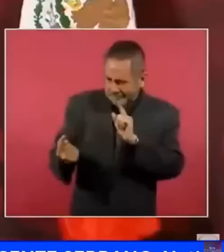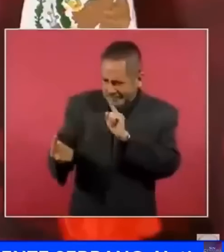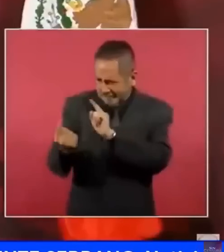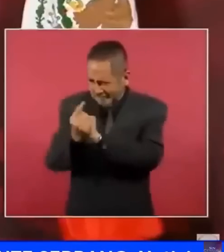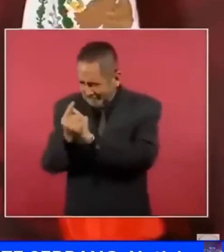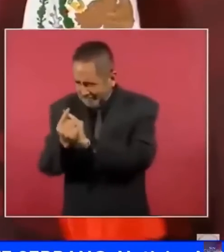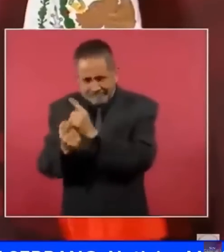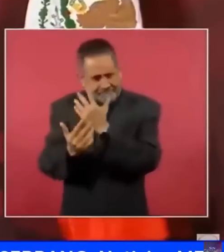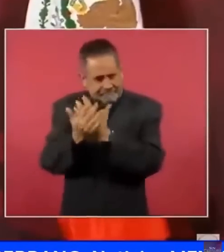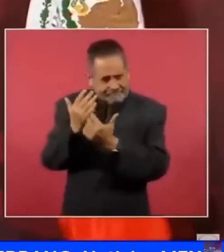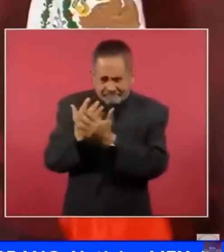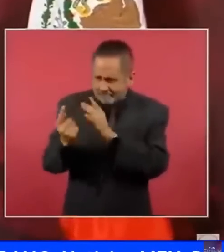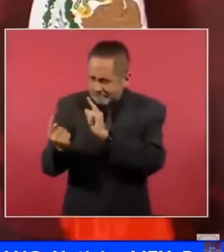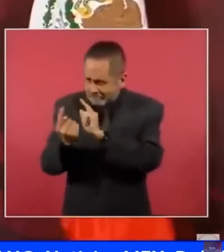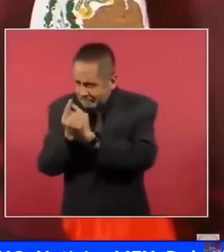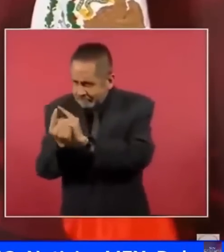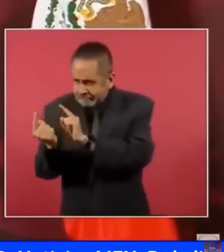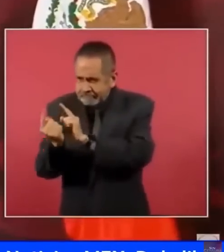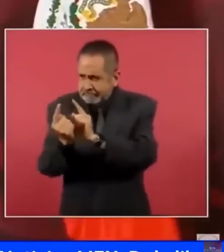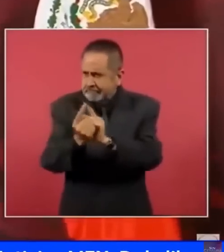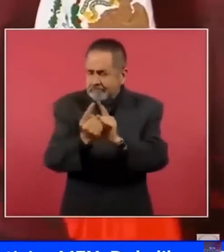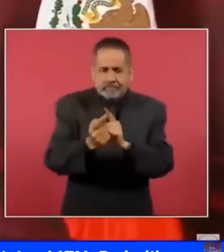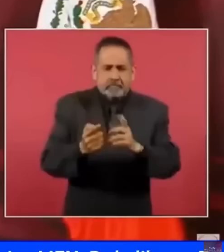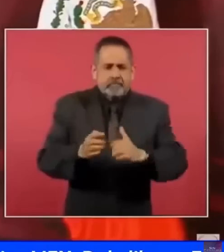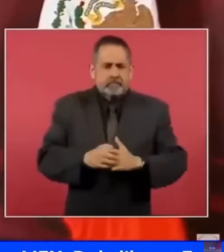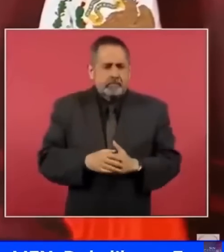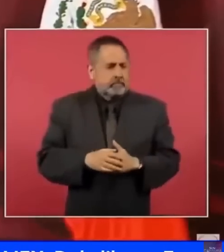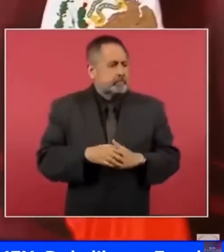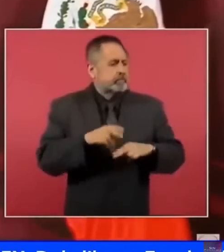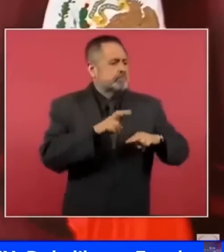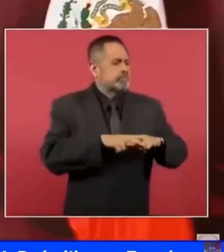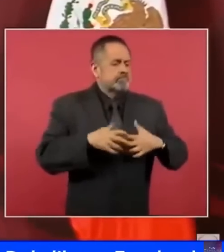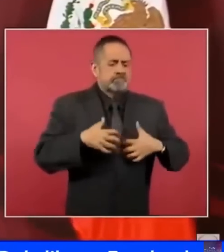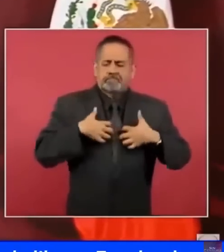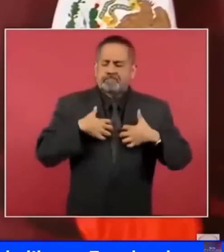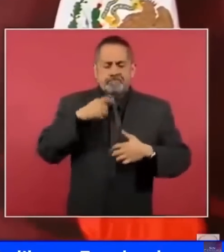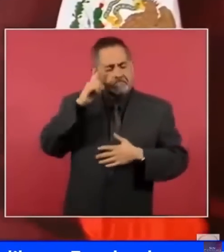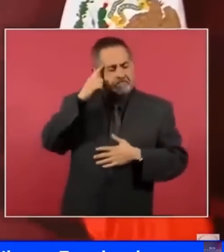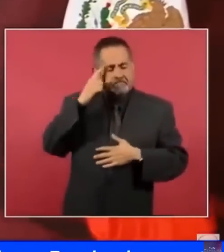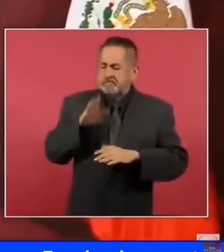escuchar. Y como estoy enojado en contra de